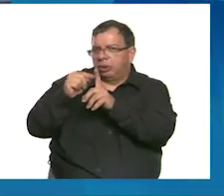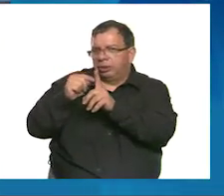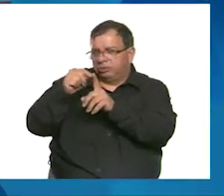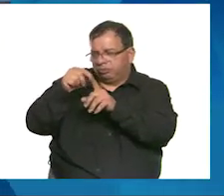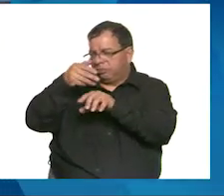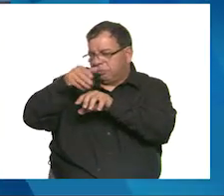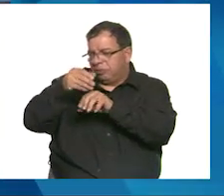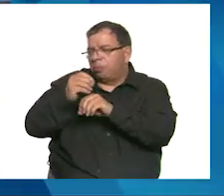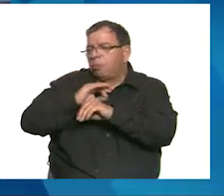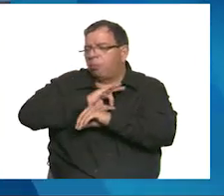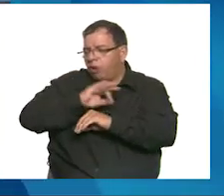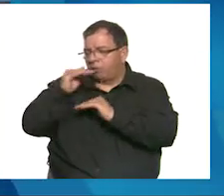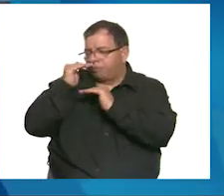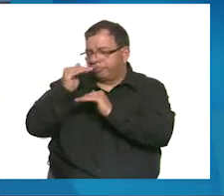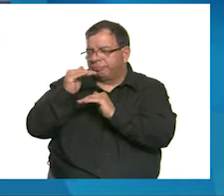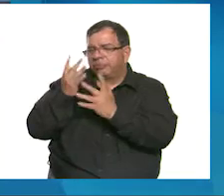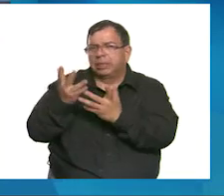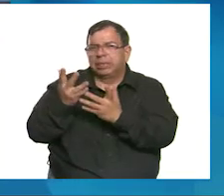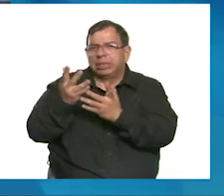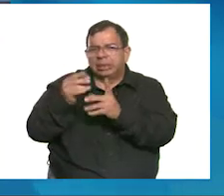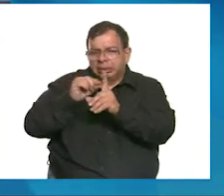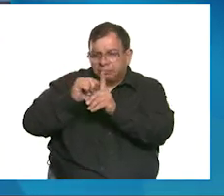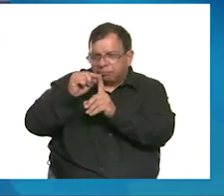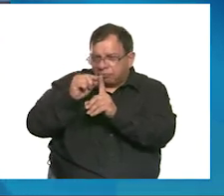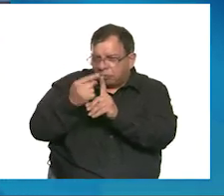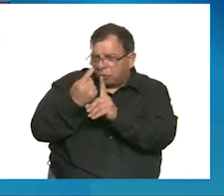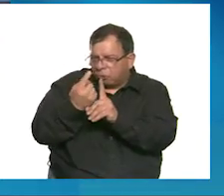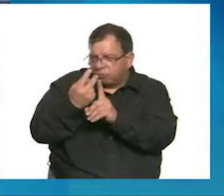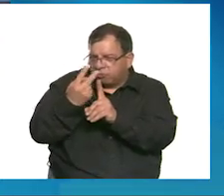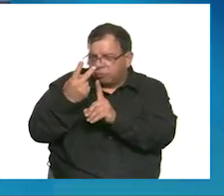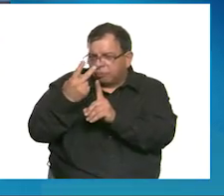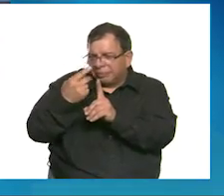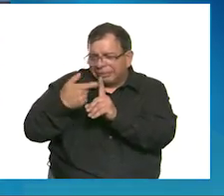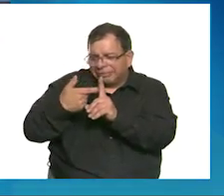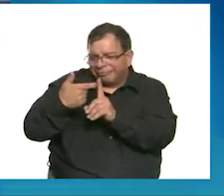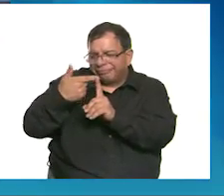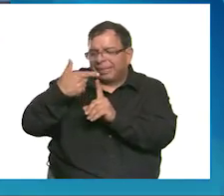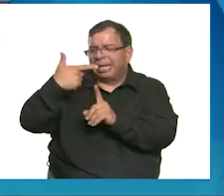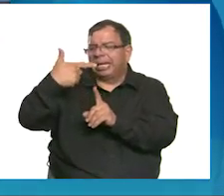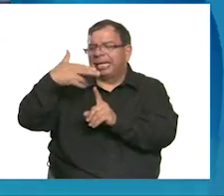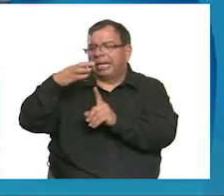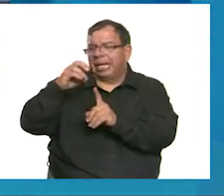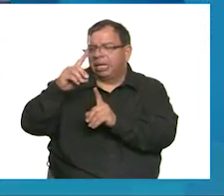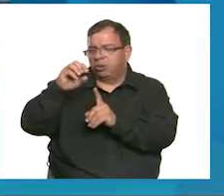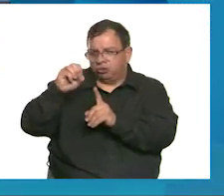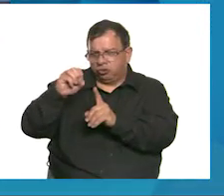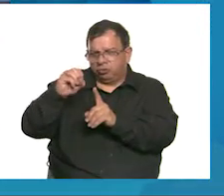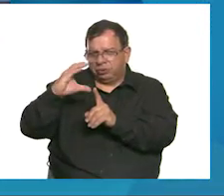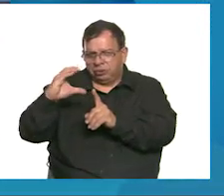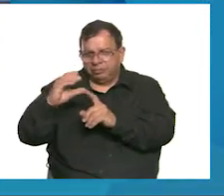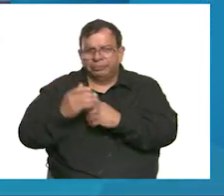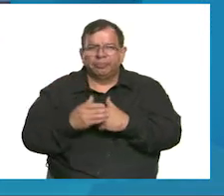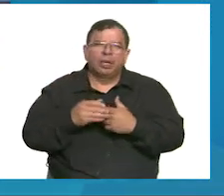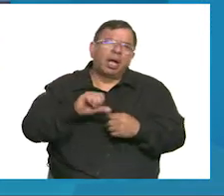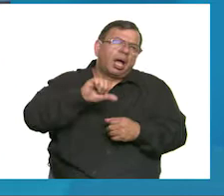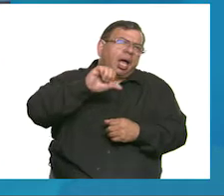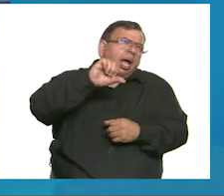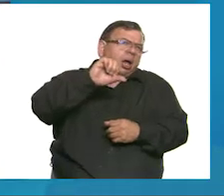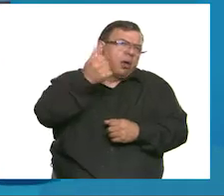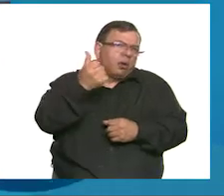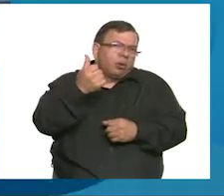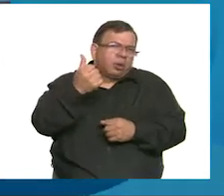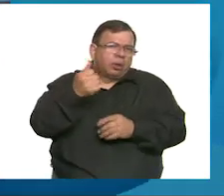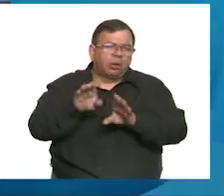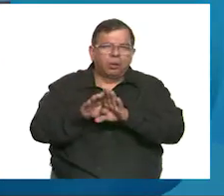medible. Y además está en una escala de grados centígrados. Existen otras escalas, a lo mejor has escuchado